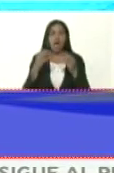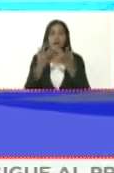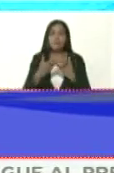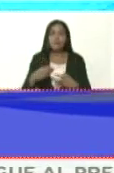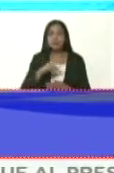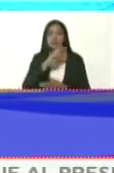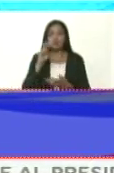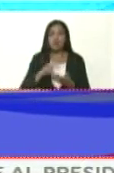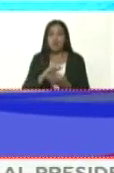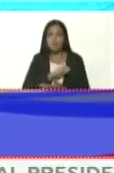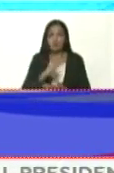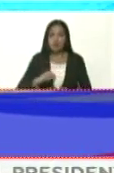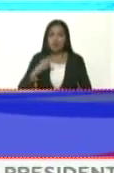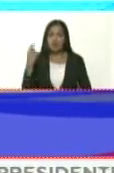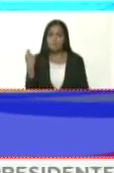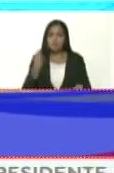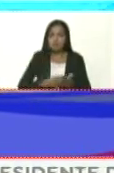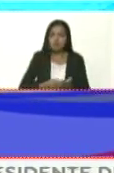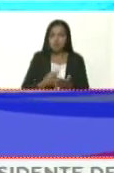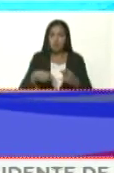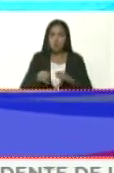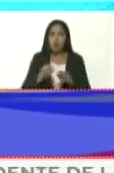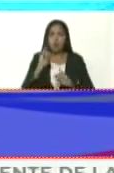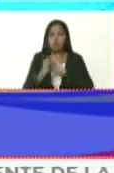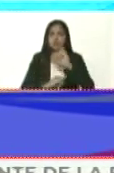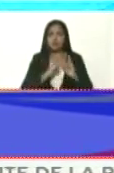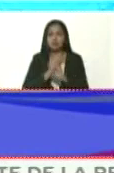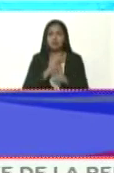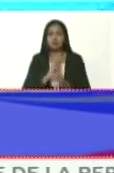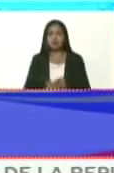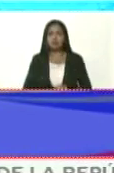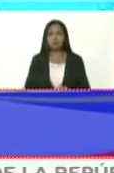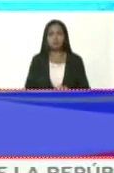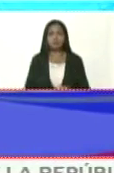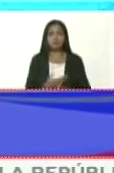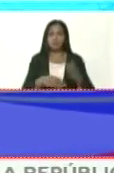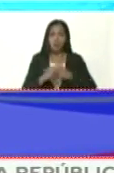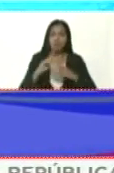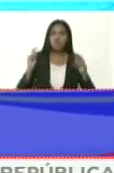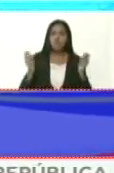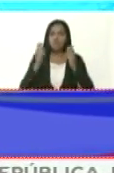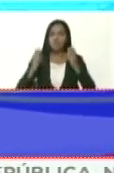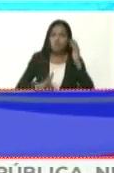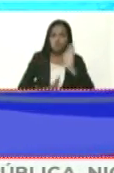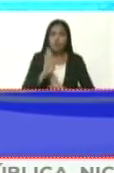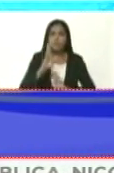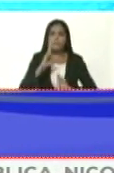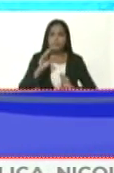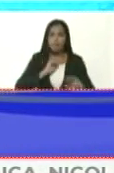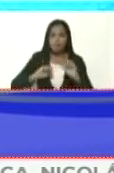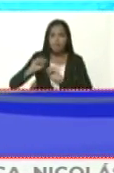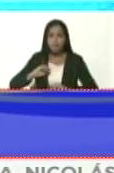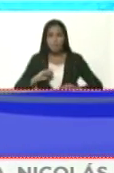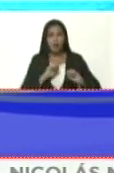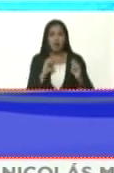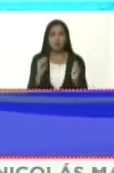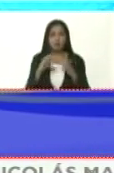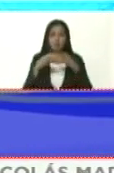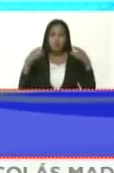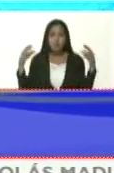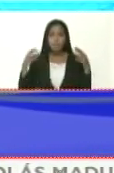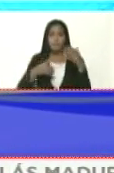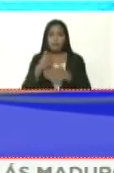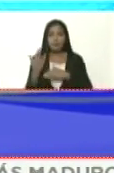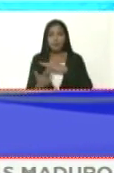nacionales y con inversión internacional, vamos a avanzar en el despliegue masivo de